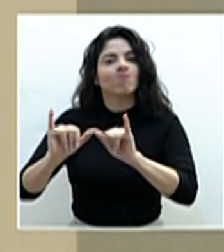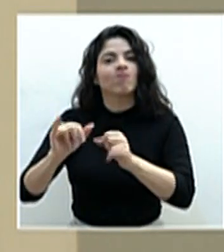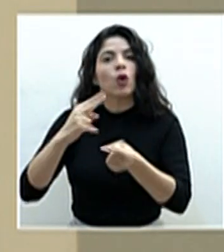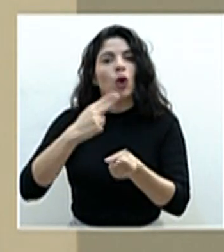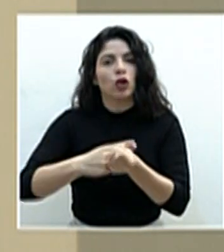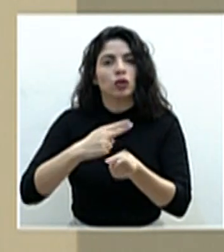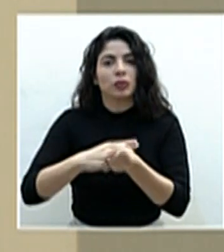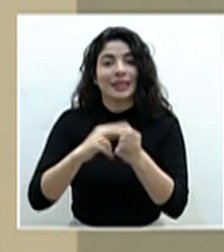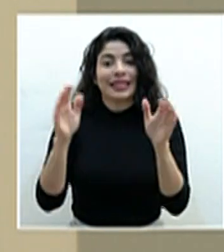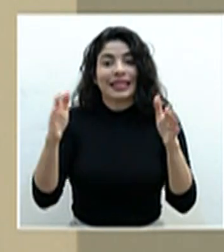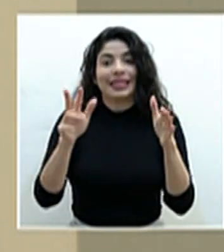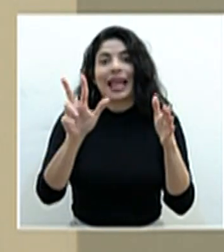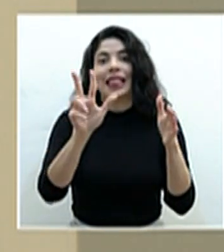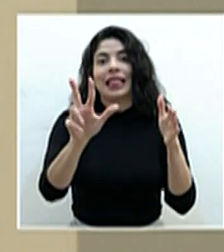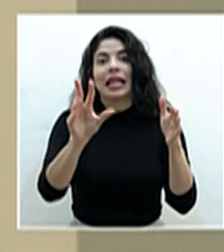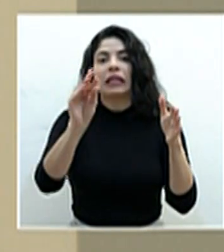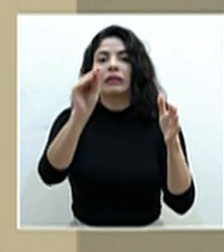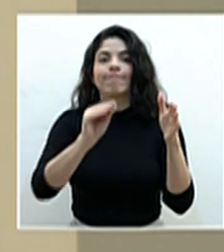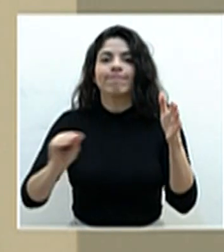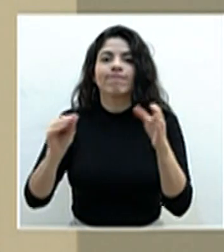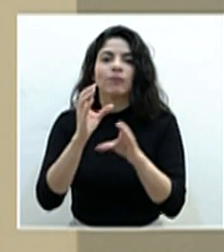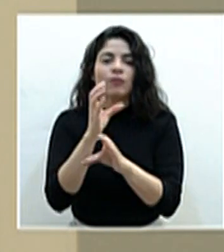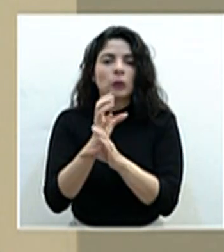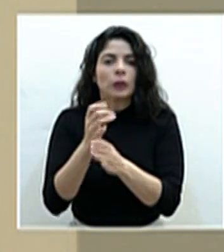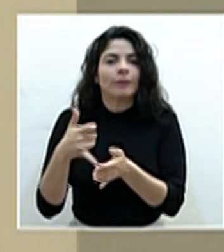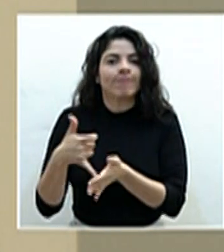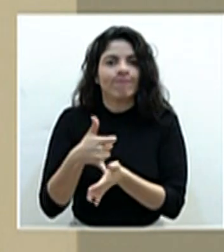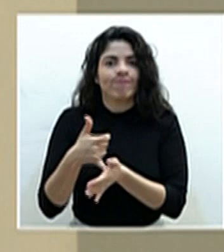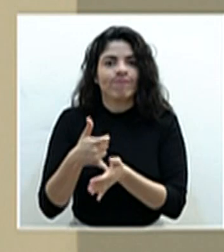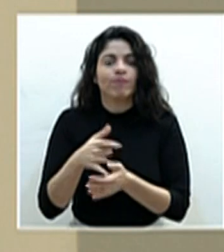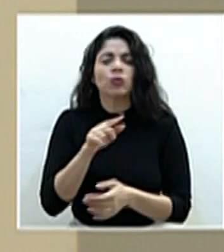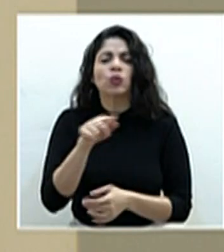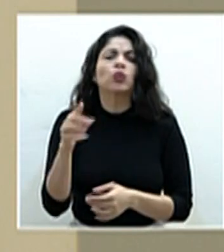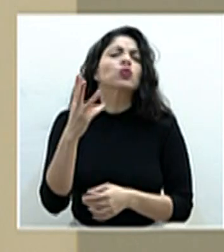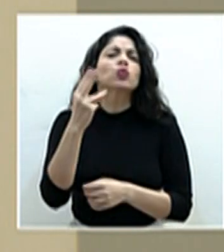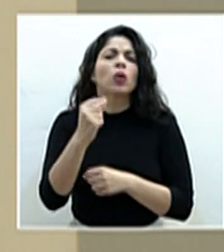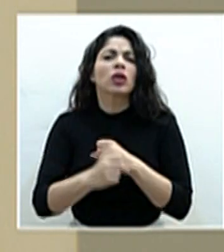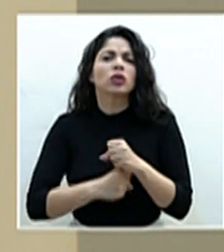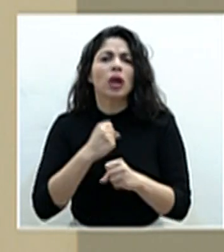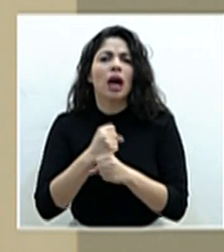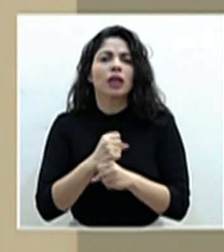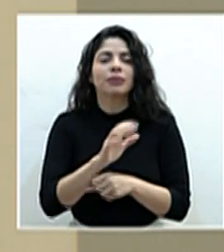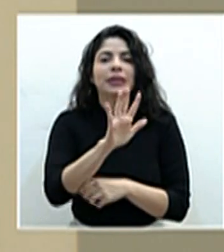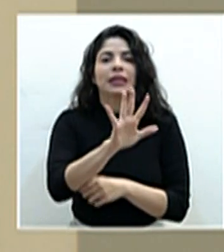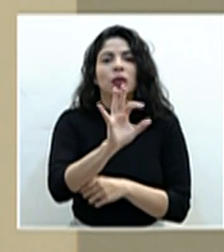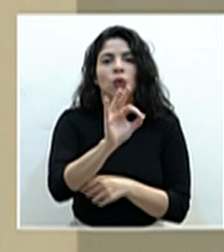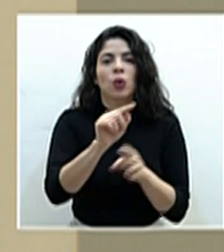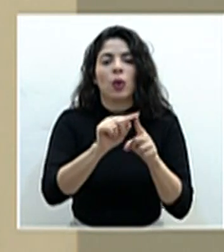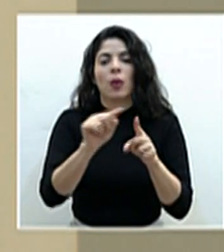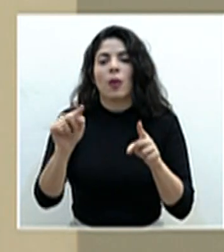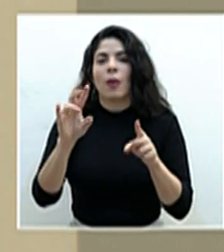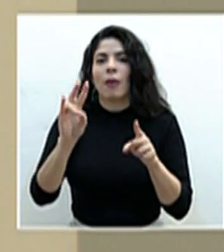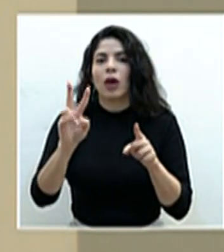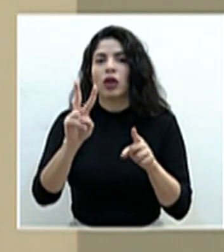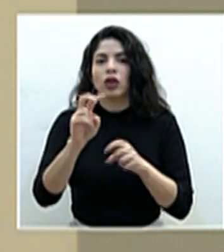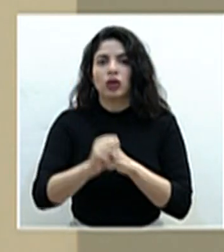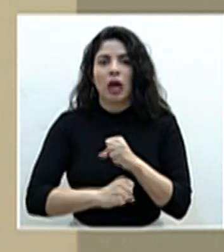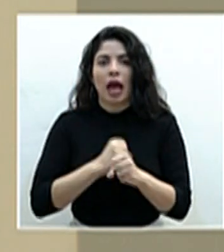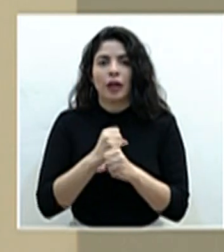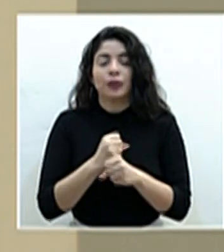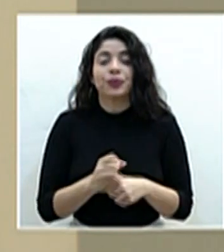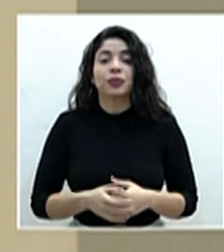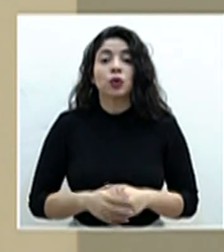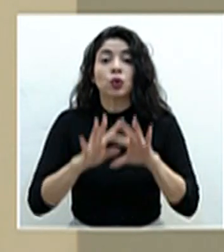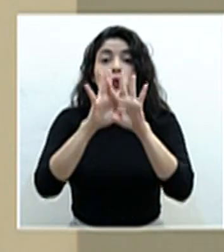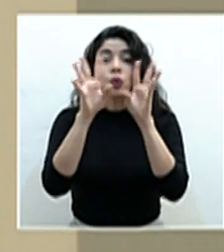hospitalizadas, 3 de ellas están en cuidados intensivos y el rango de estas personas es de 59 a 72 años. Tenemos un